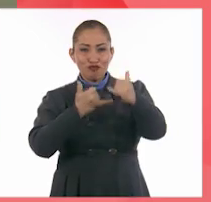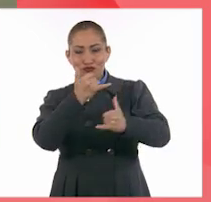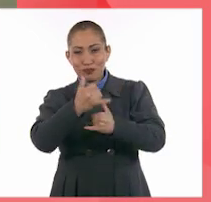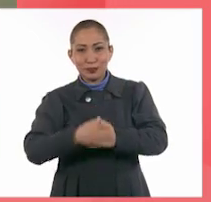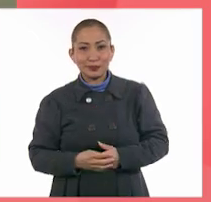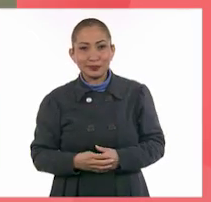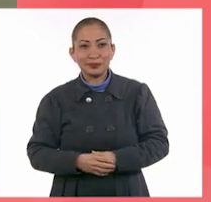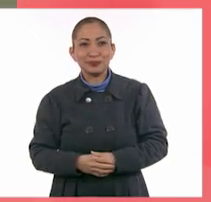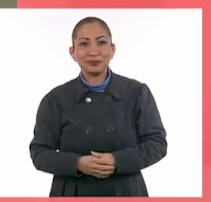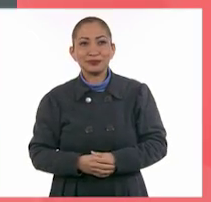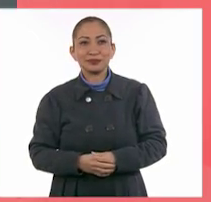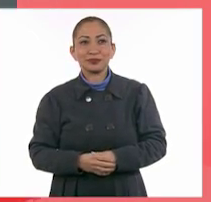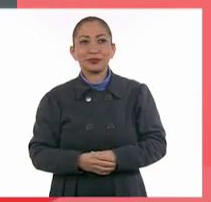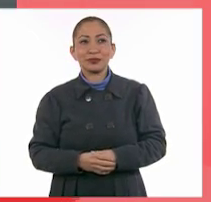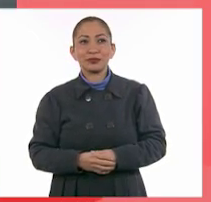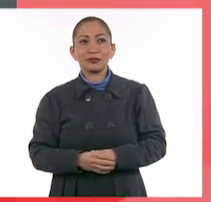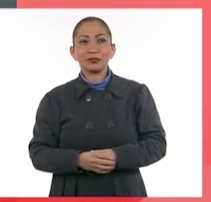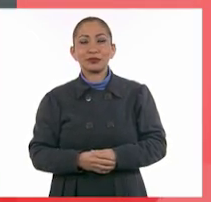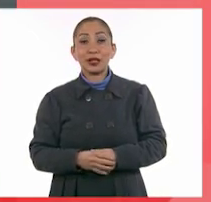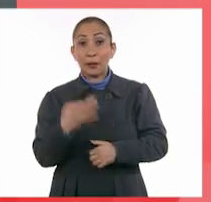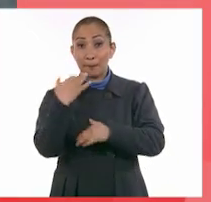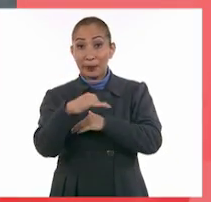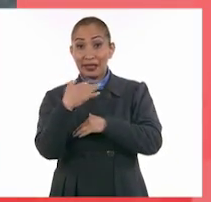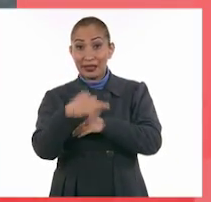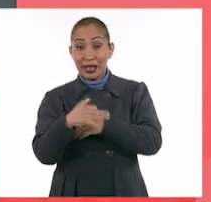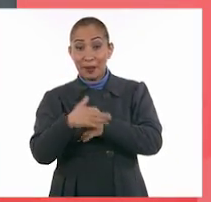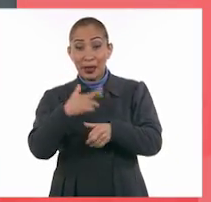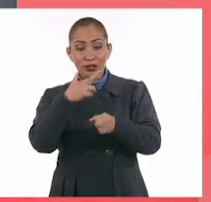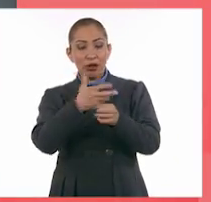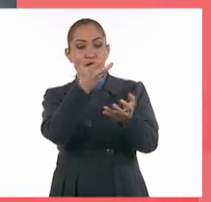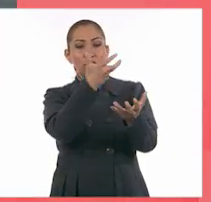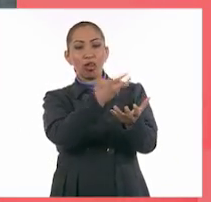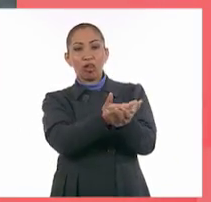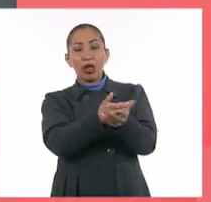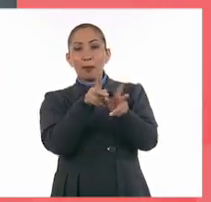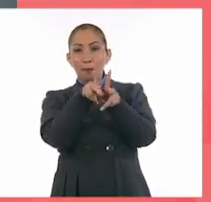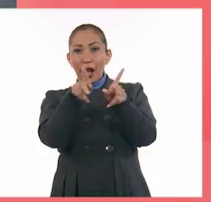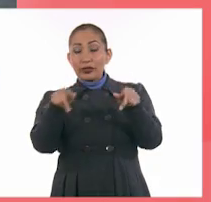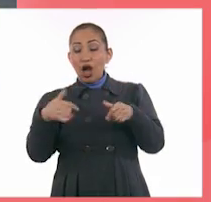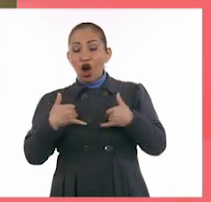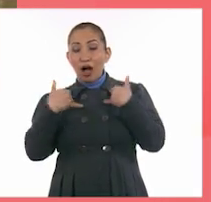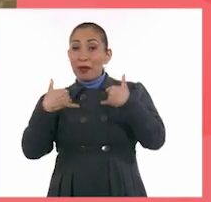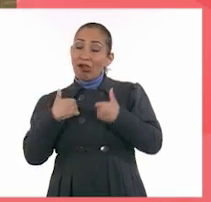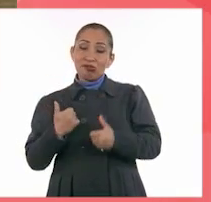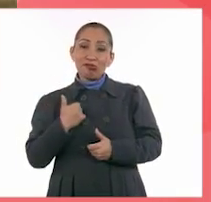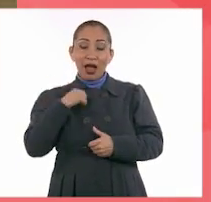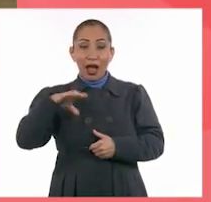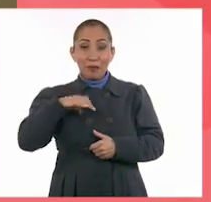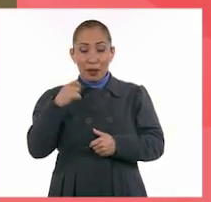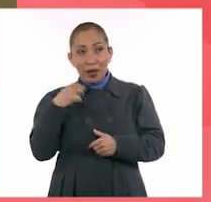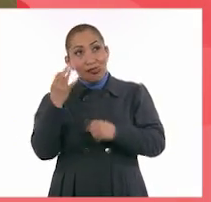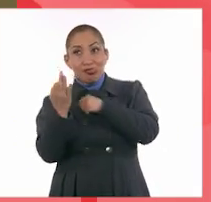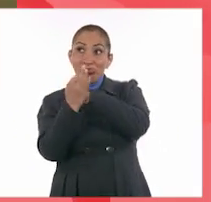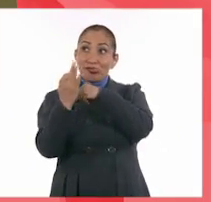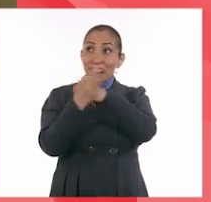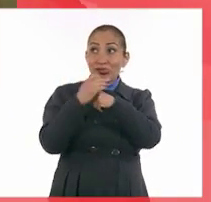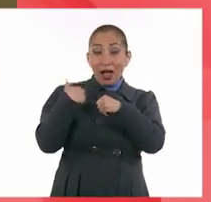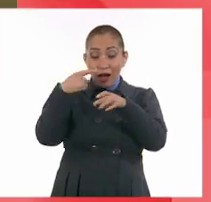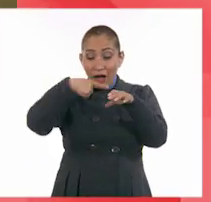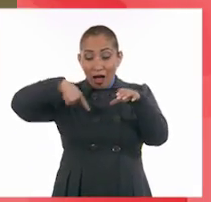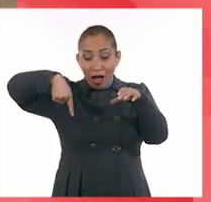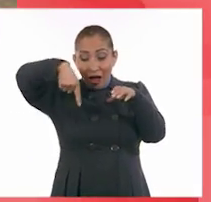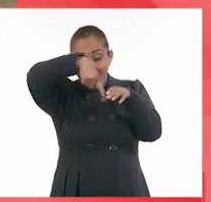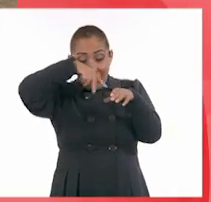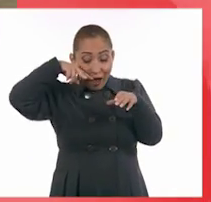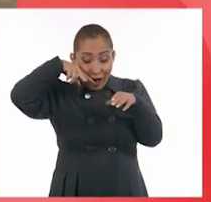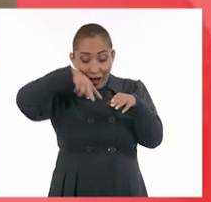mamíferos marinos. Mientras los mayores descansan en la playa, los jóvenes aprovechan la seguridad que ofrece la estrecha